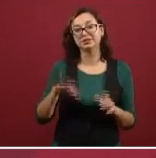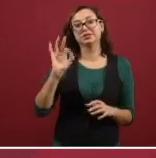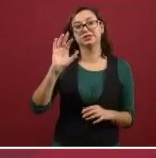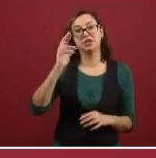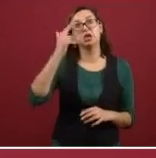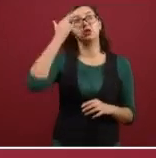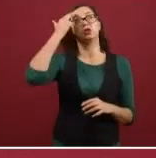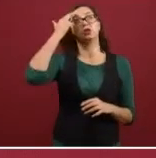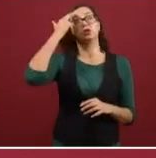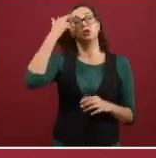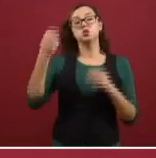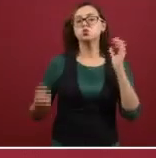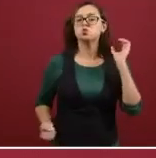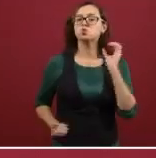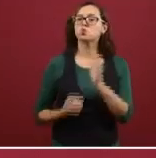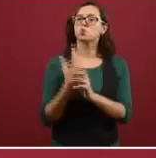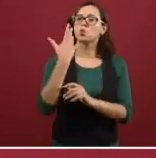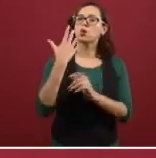nueva narrativa.